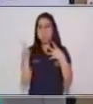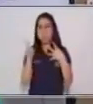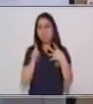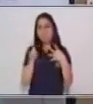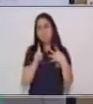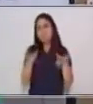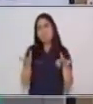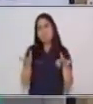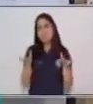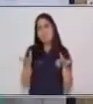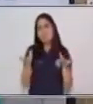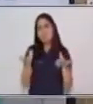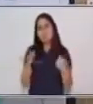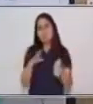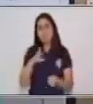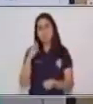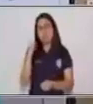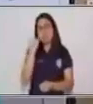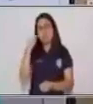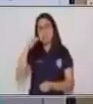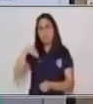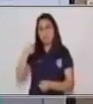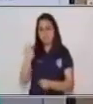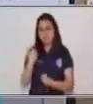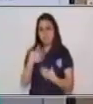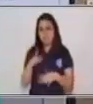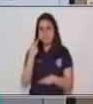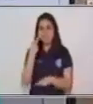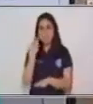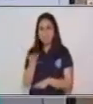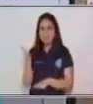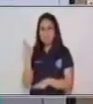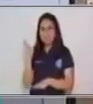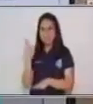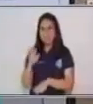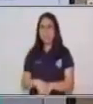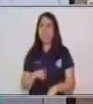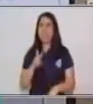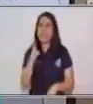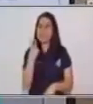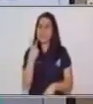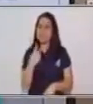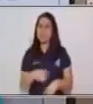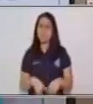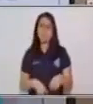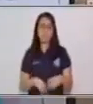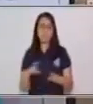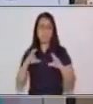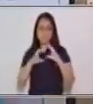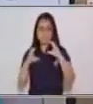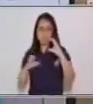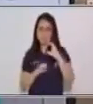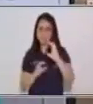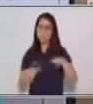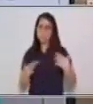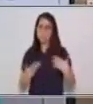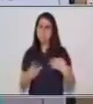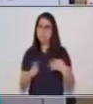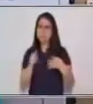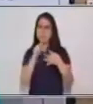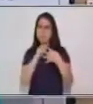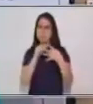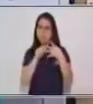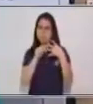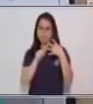pero es una rima asonante. También en la tercera estrofa aparece la palabra